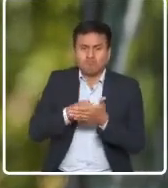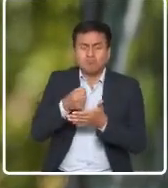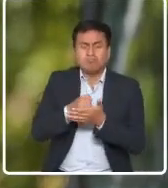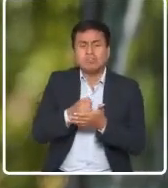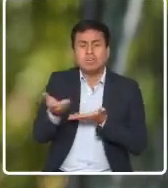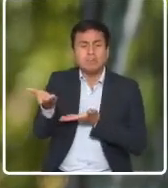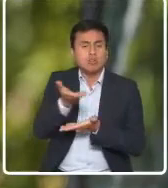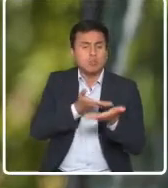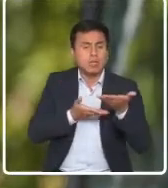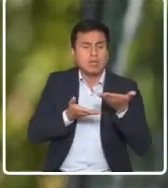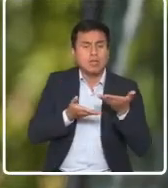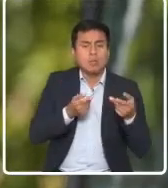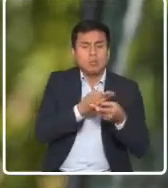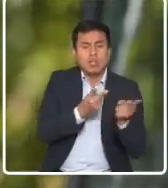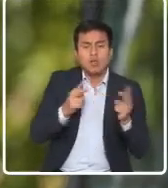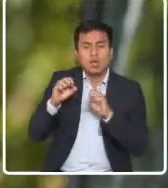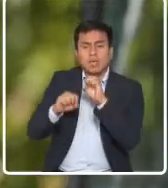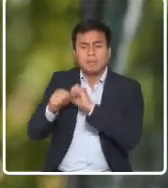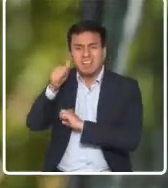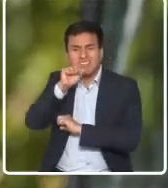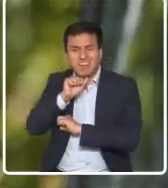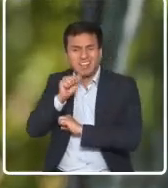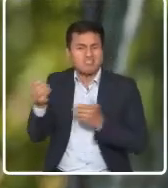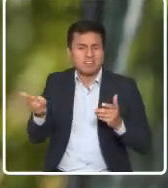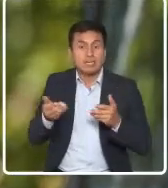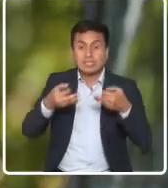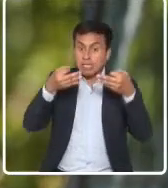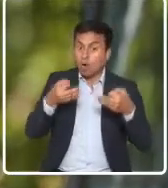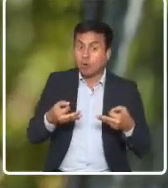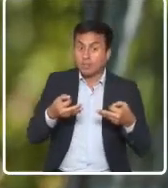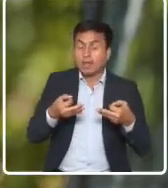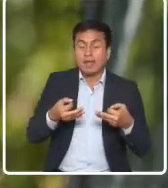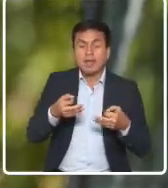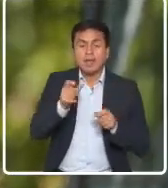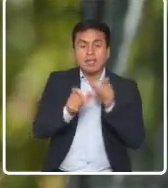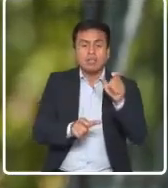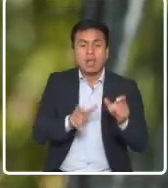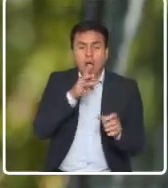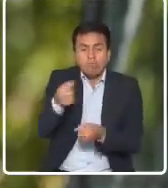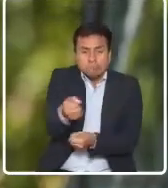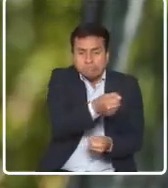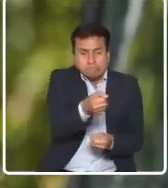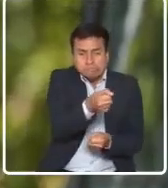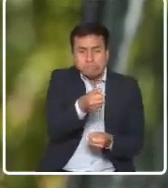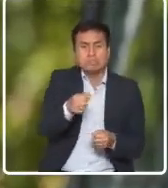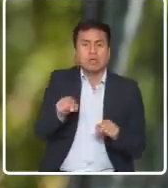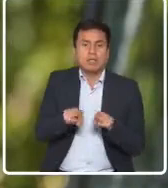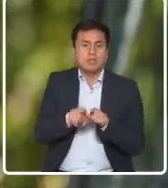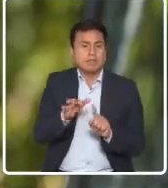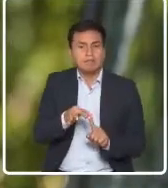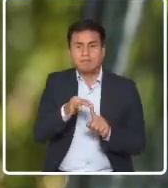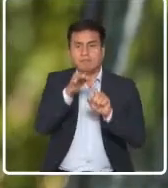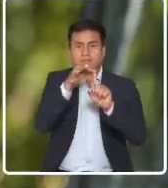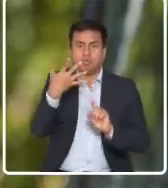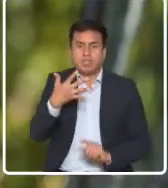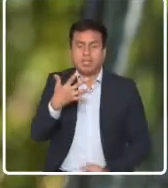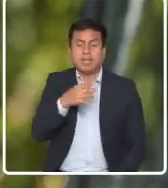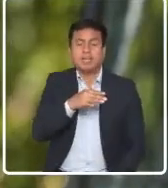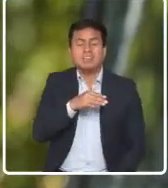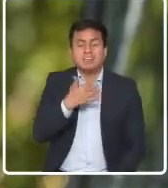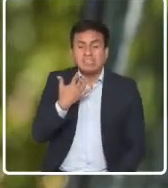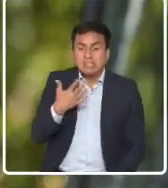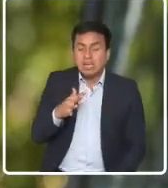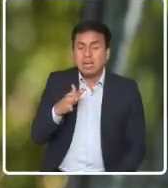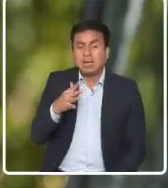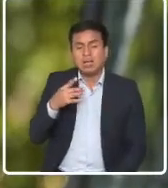de colaboración público y privada por la seguridad de las y los brigadistas, siendo nuestra prioridad que luego de